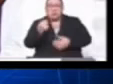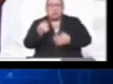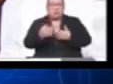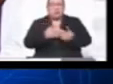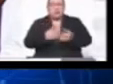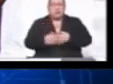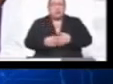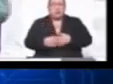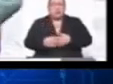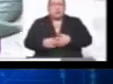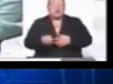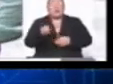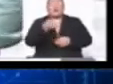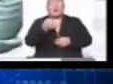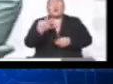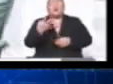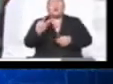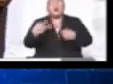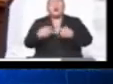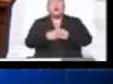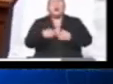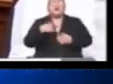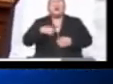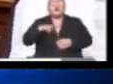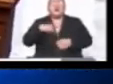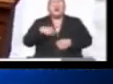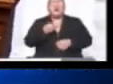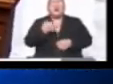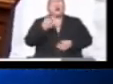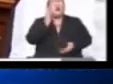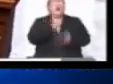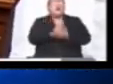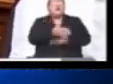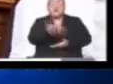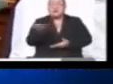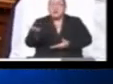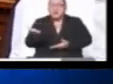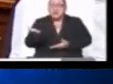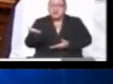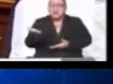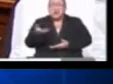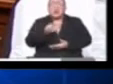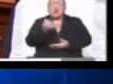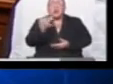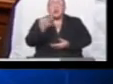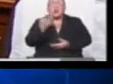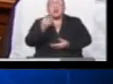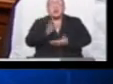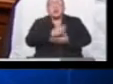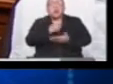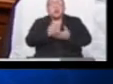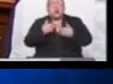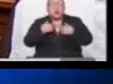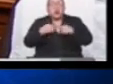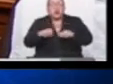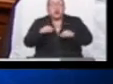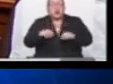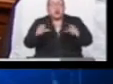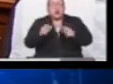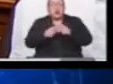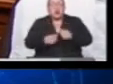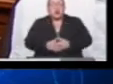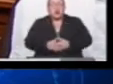antes era permitida siempre ha sido un porcentaje muy bajo los que logran eh reelegirse No si algo le preocupa señor